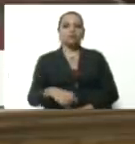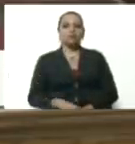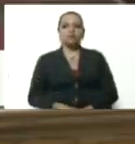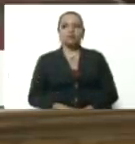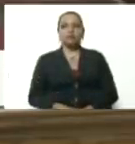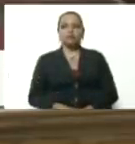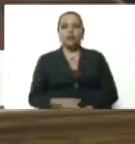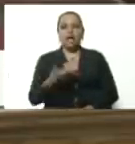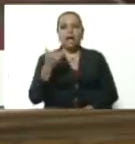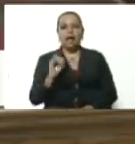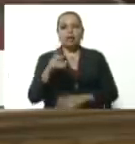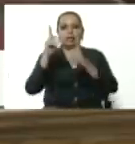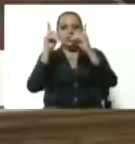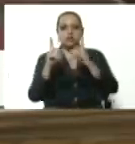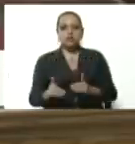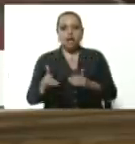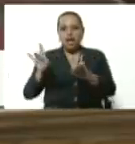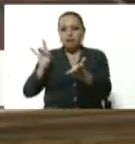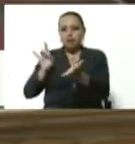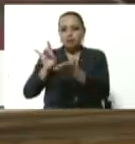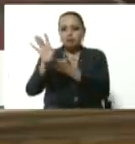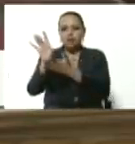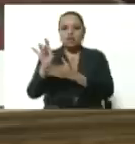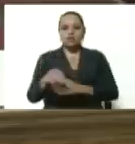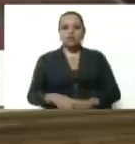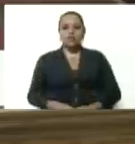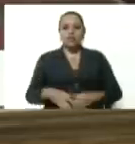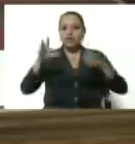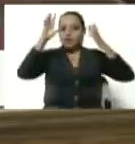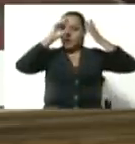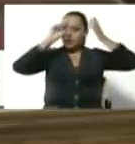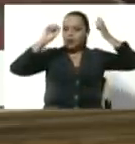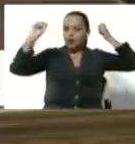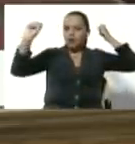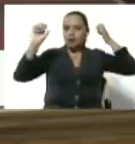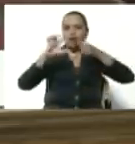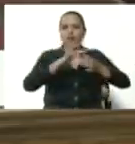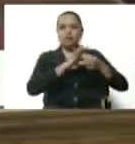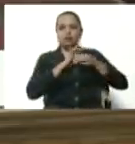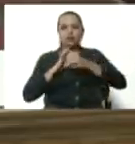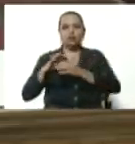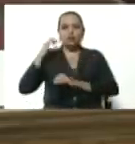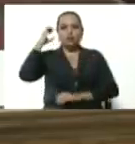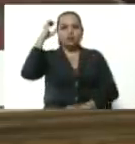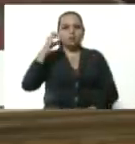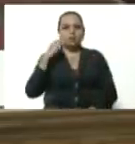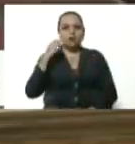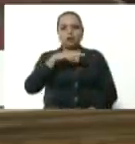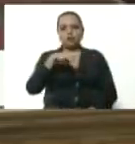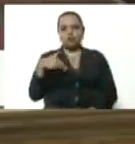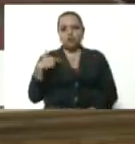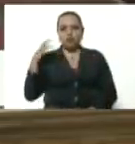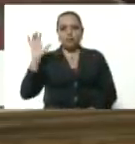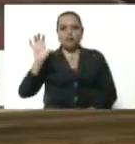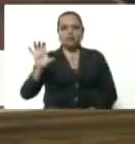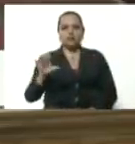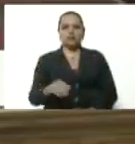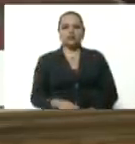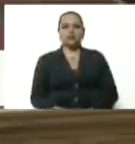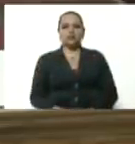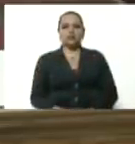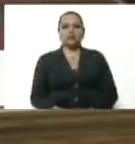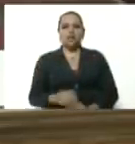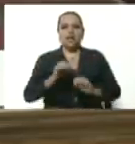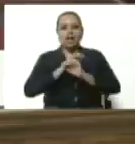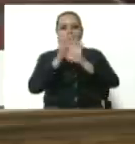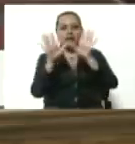ha decidido expulsar a la embajadora de la Unión Europea en nuestro país, en clara